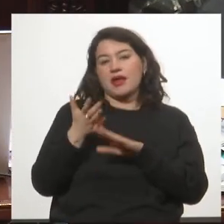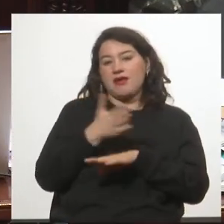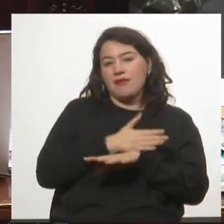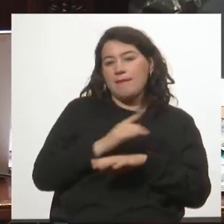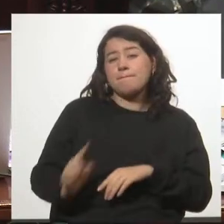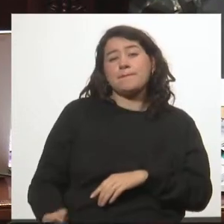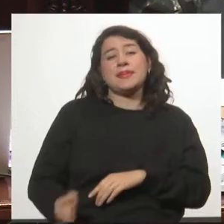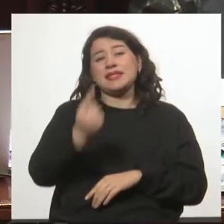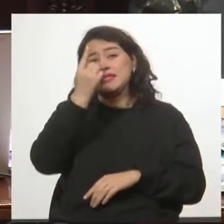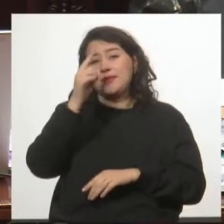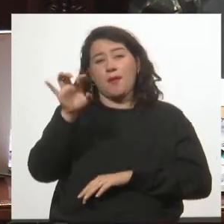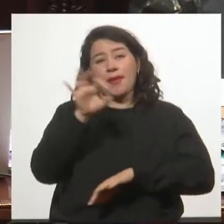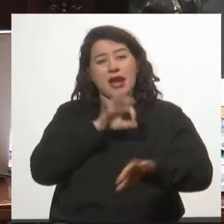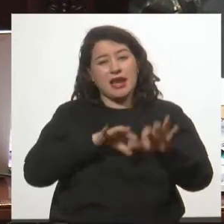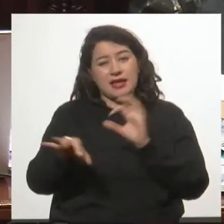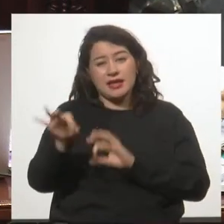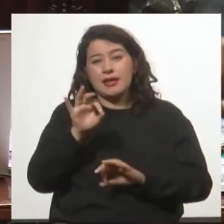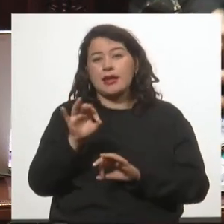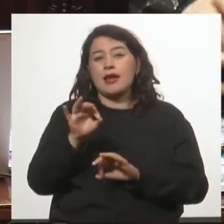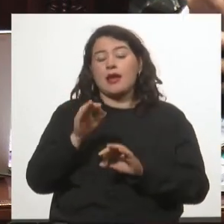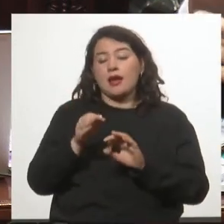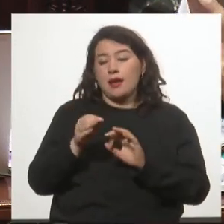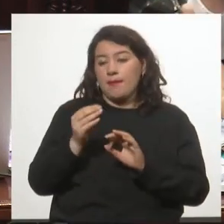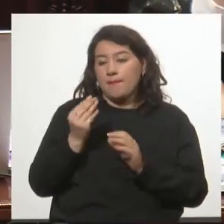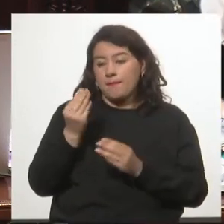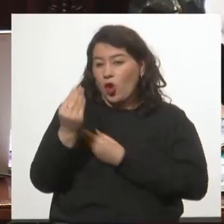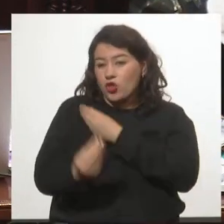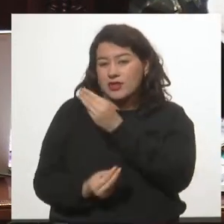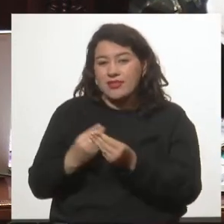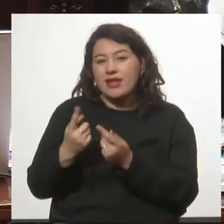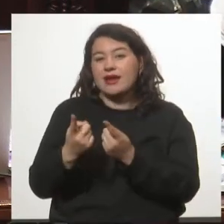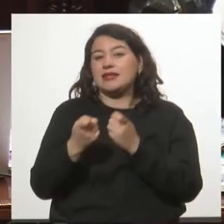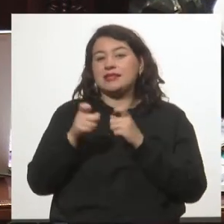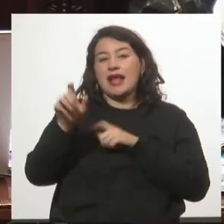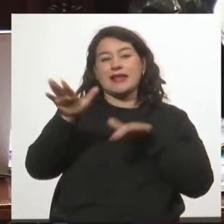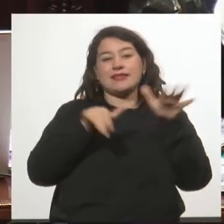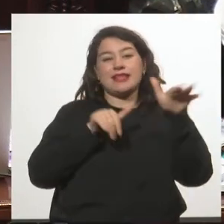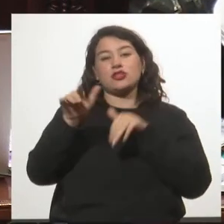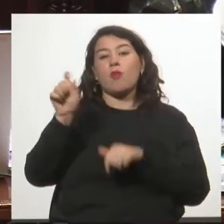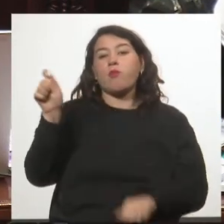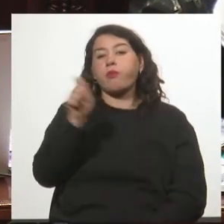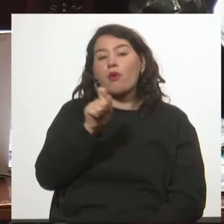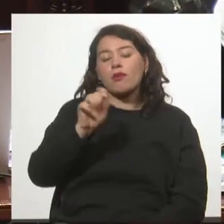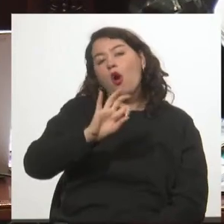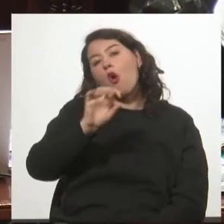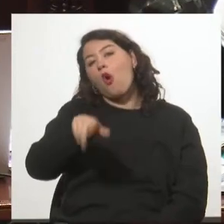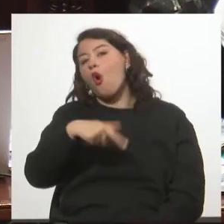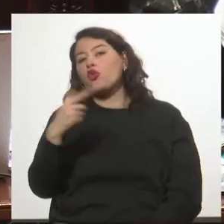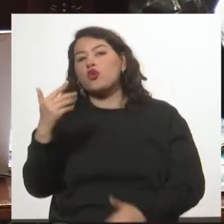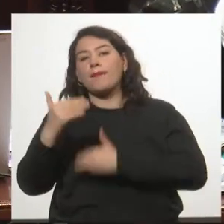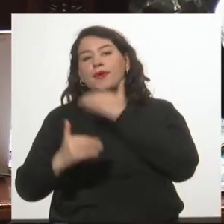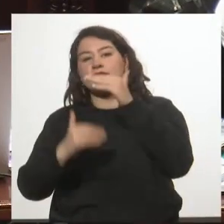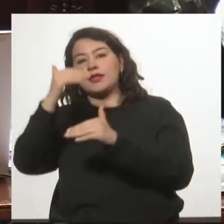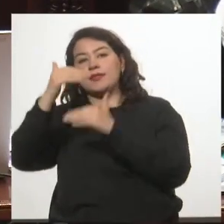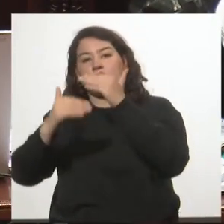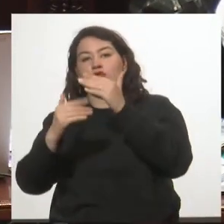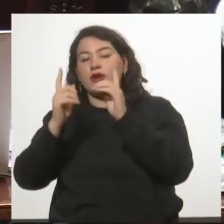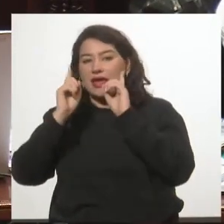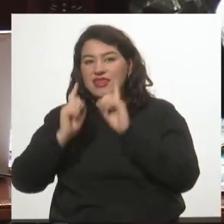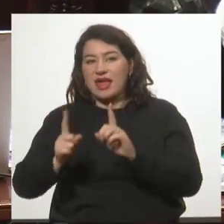principio para selección de ccoo contratantes la licitación pública u otro procedimiento competitivo